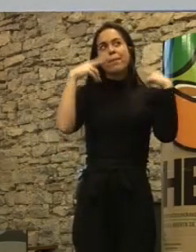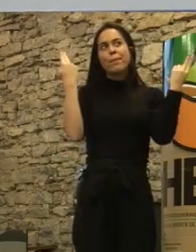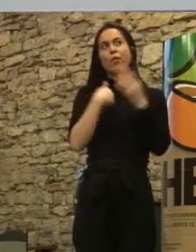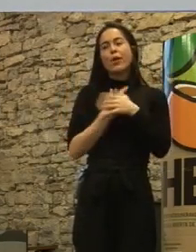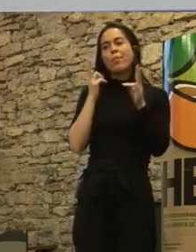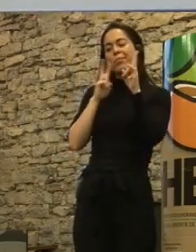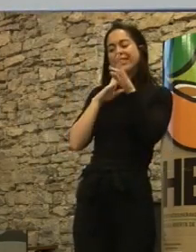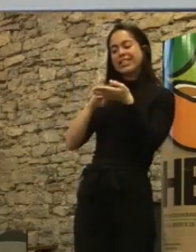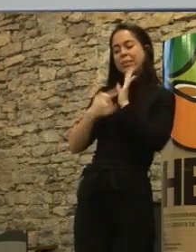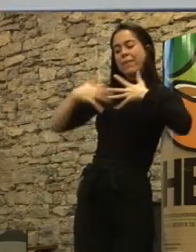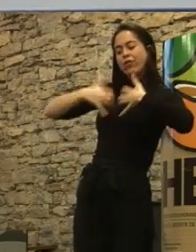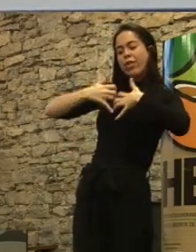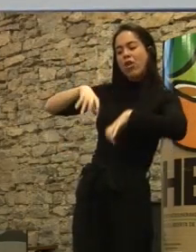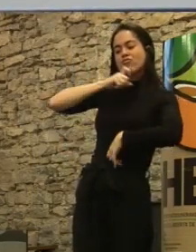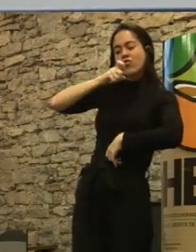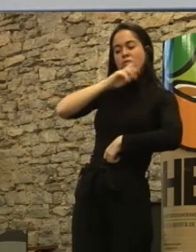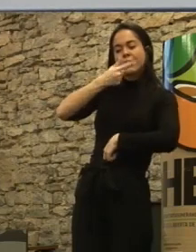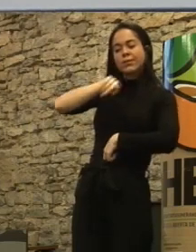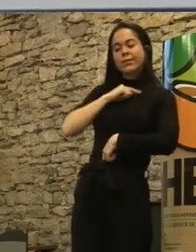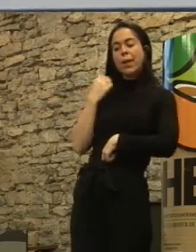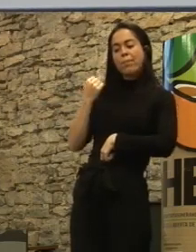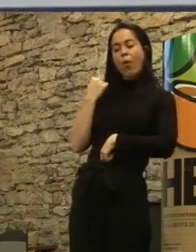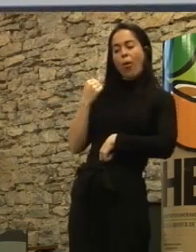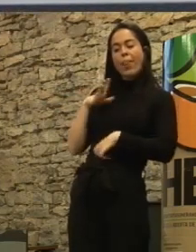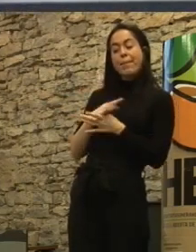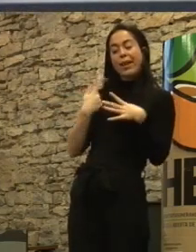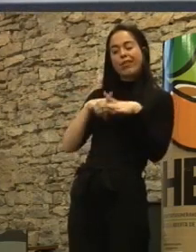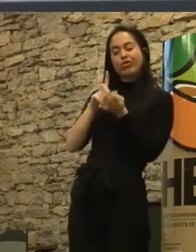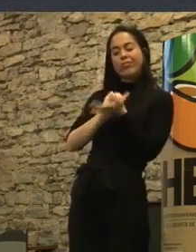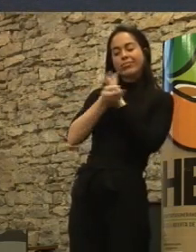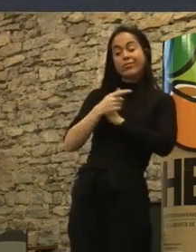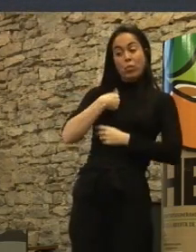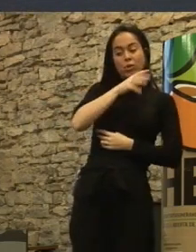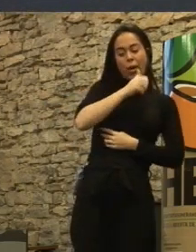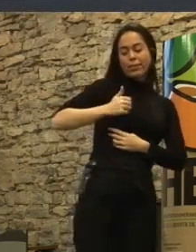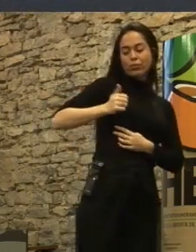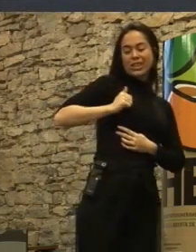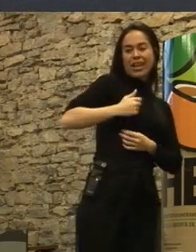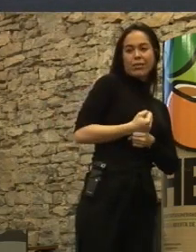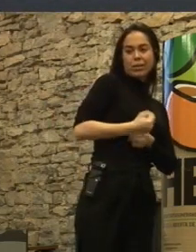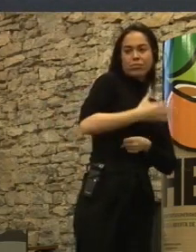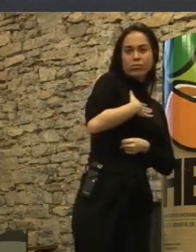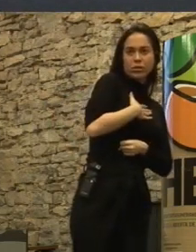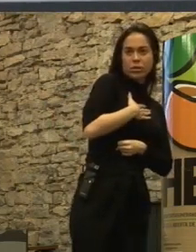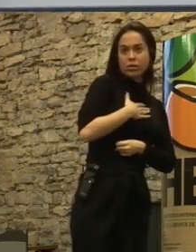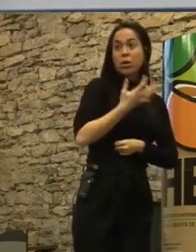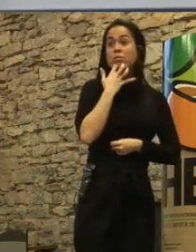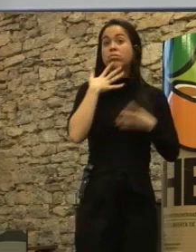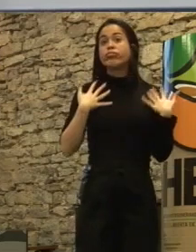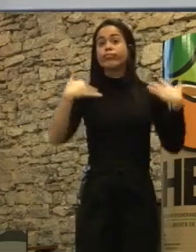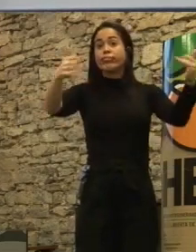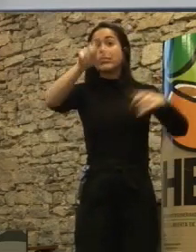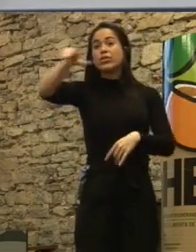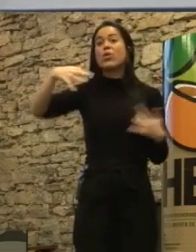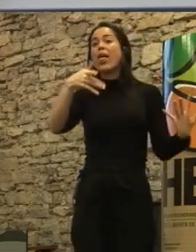los sistemas, y por tanto tiene un poder extraordinario de cambiar las cosas si quiere. Mira esto, no sé cuánta gente hay aquí que trabaja